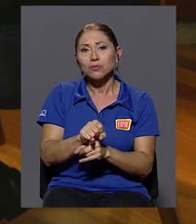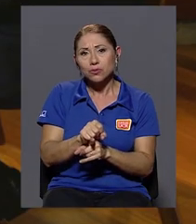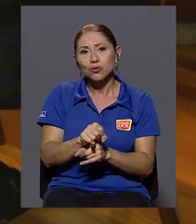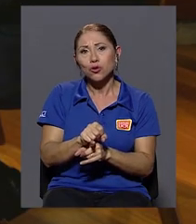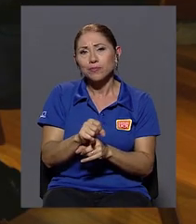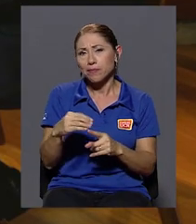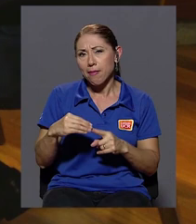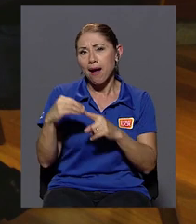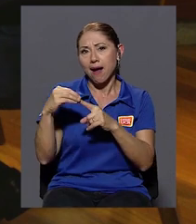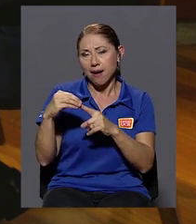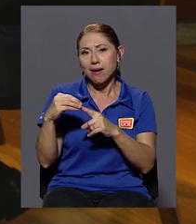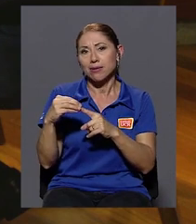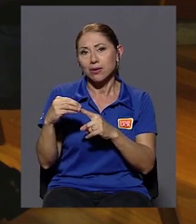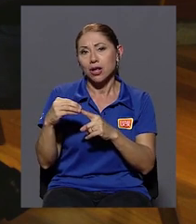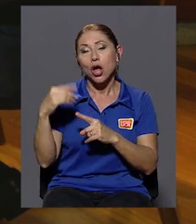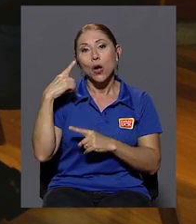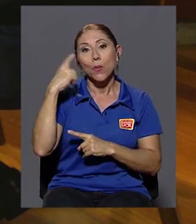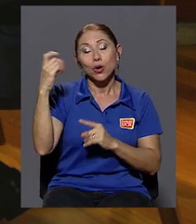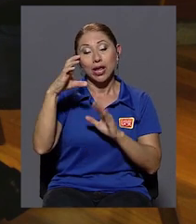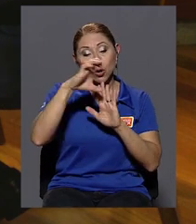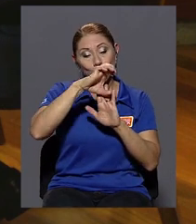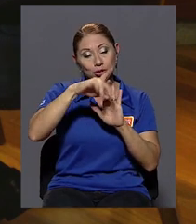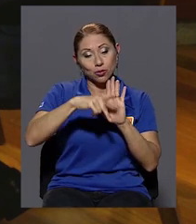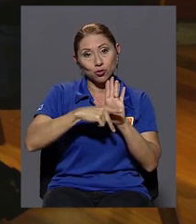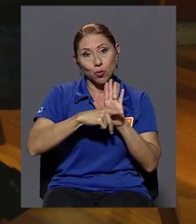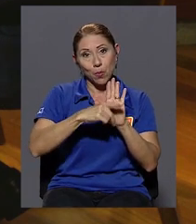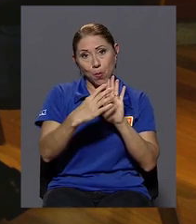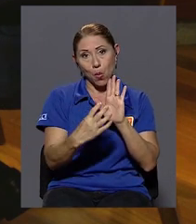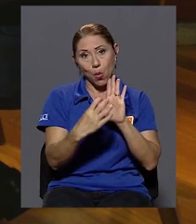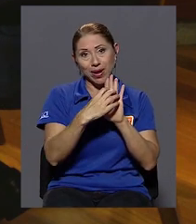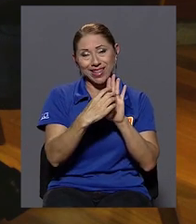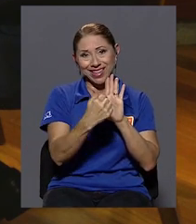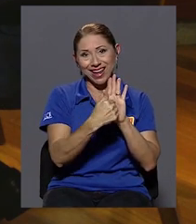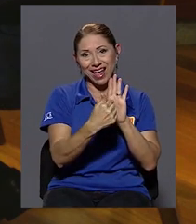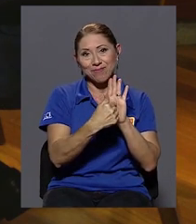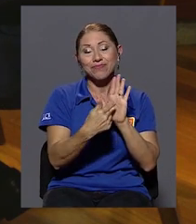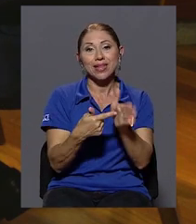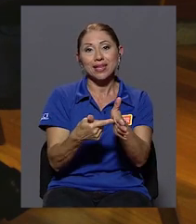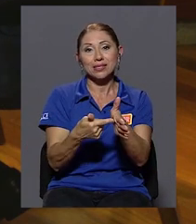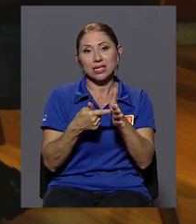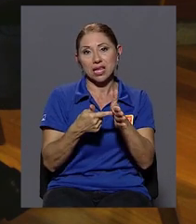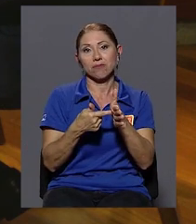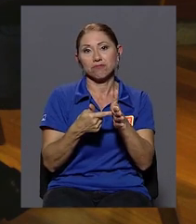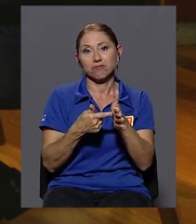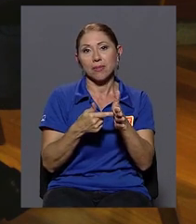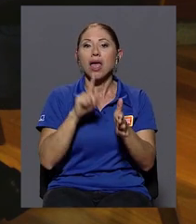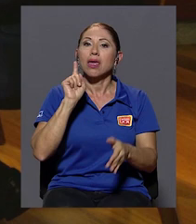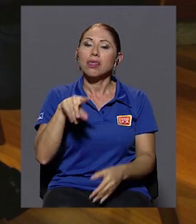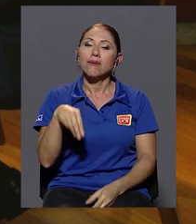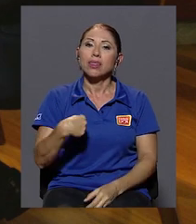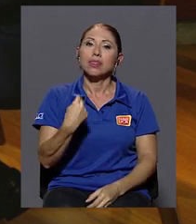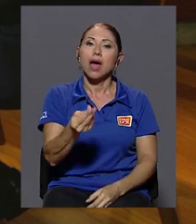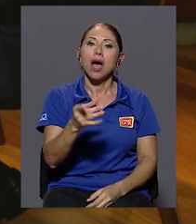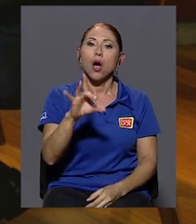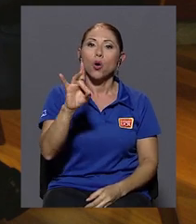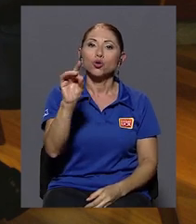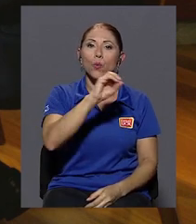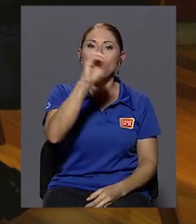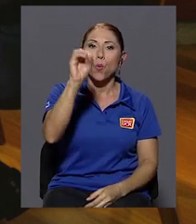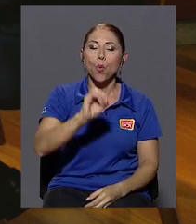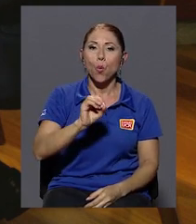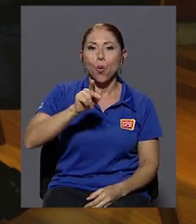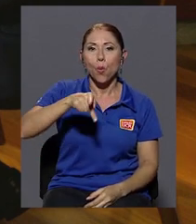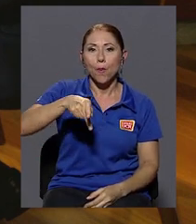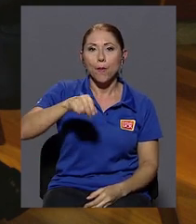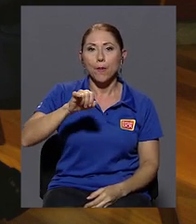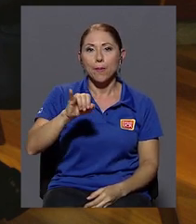duda particular, ya que la Constitución Política exige que se dedique un 8% del